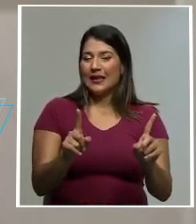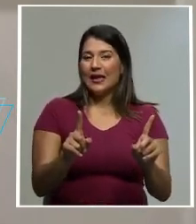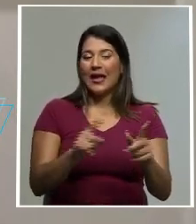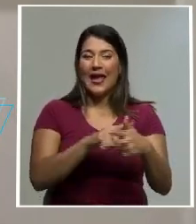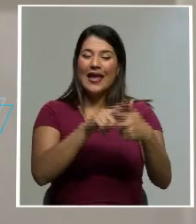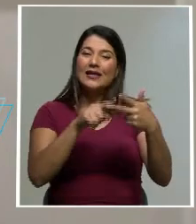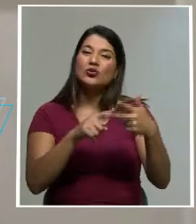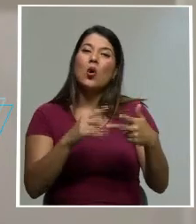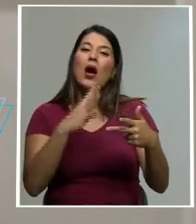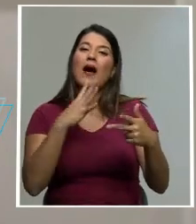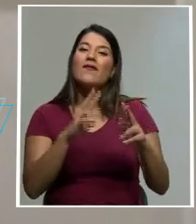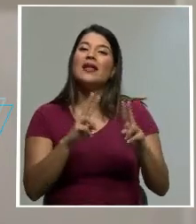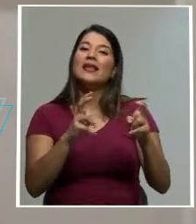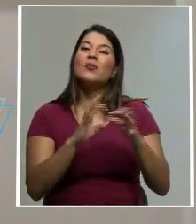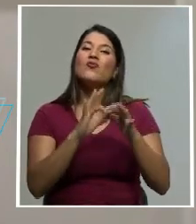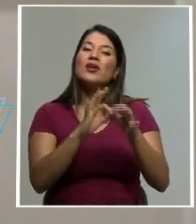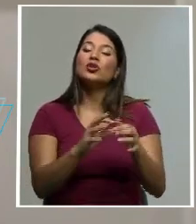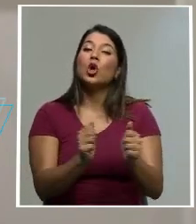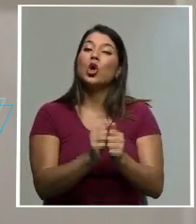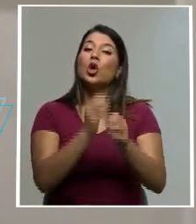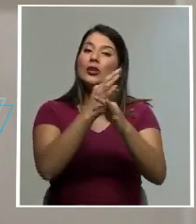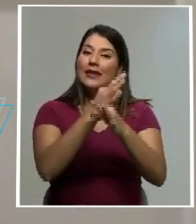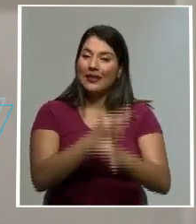recuperan temas que tienen que ver con la tradición.